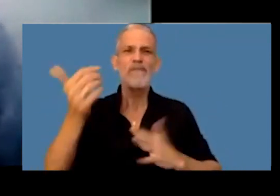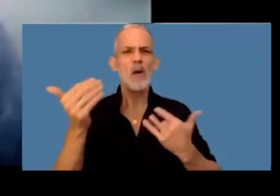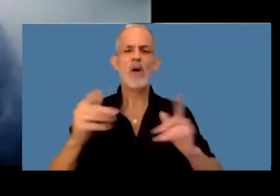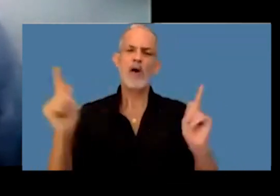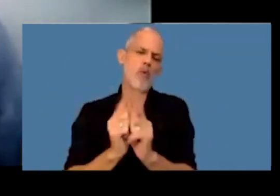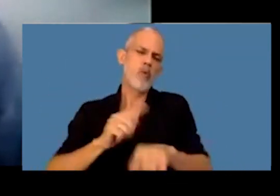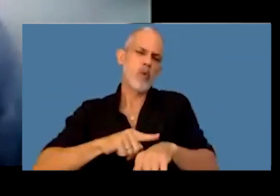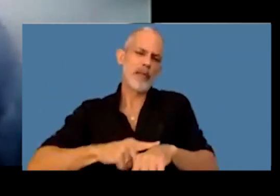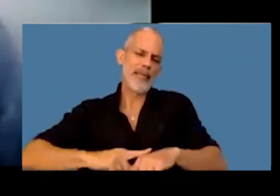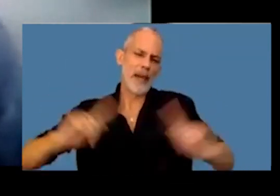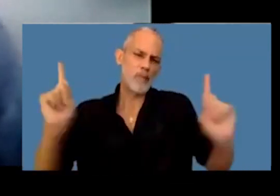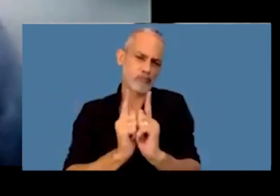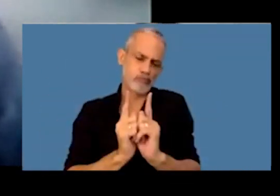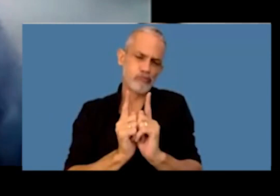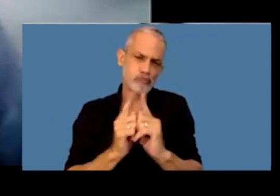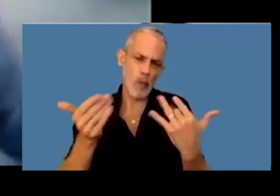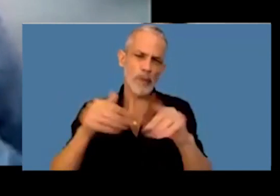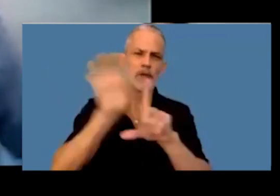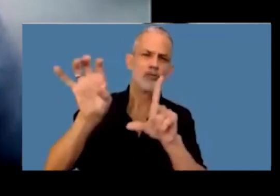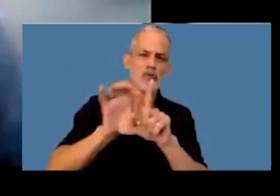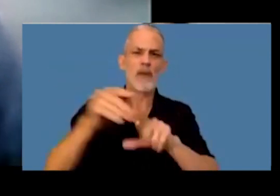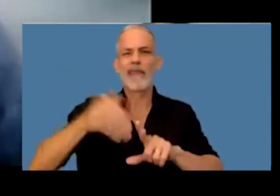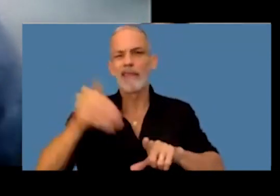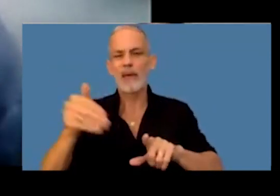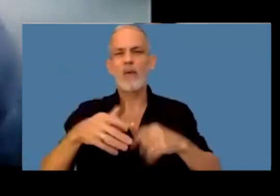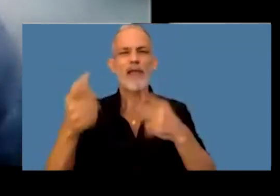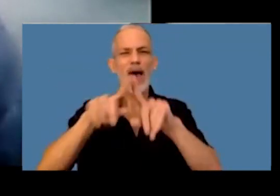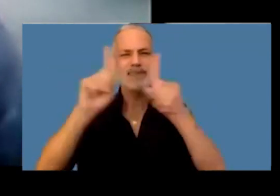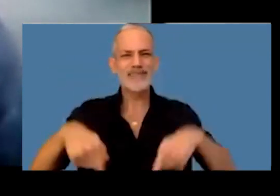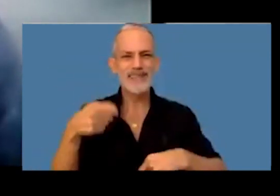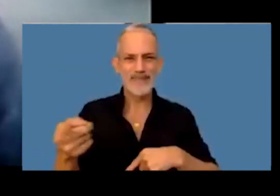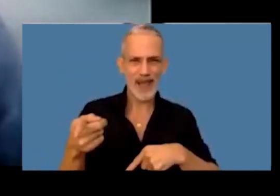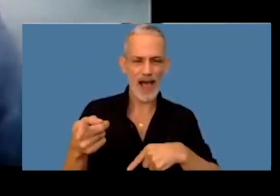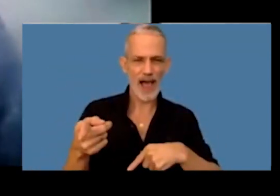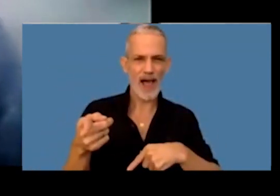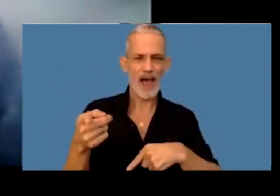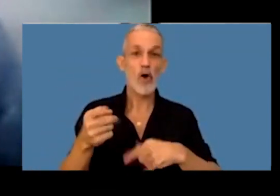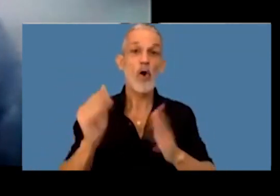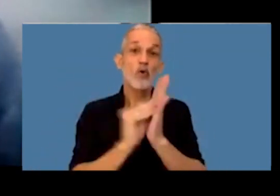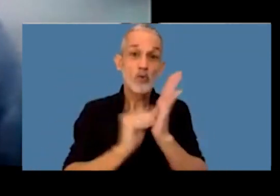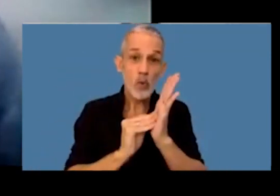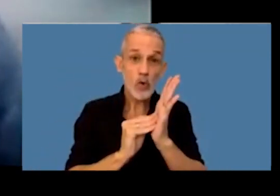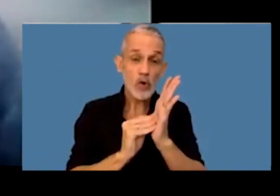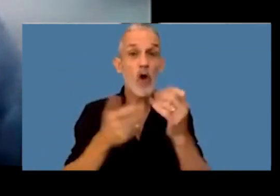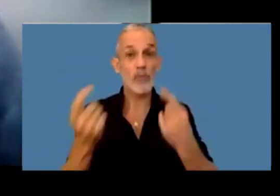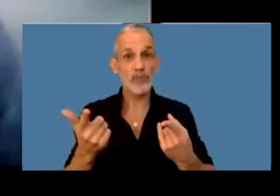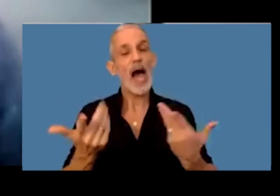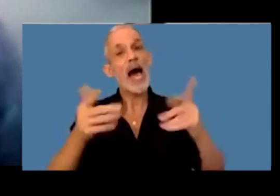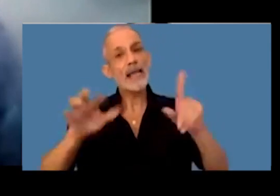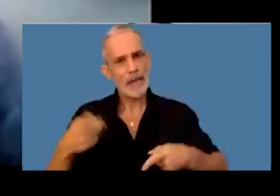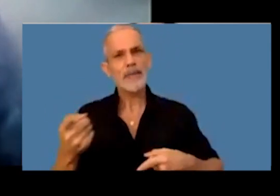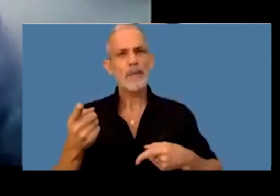el tiempo en cuanto a la demora y el otorgamiento de los turnos, también facilita que las juntas